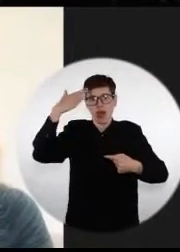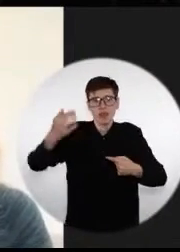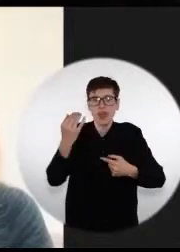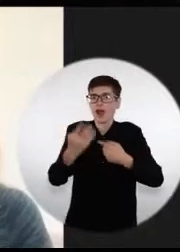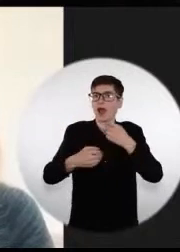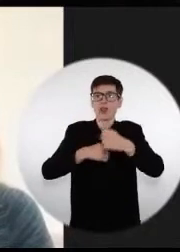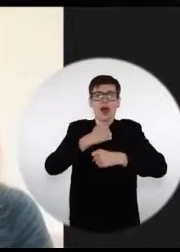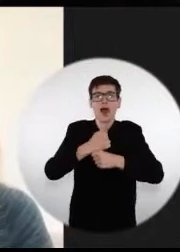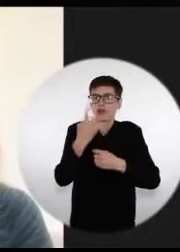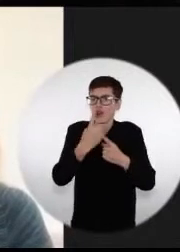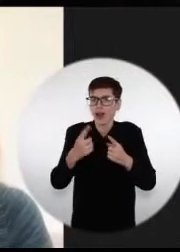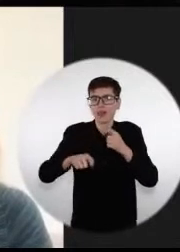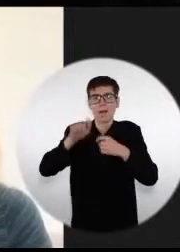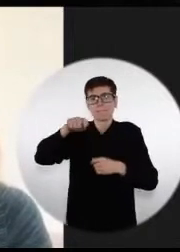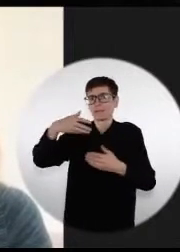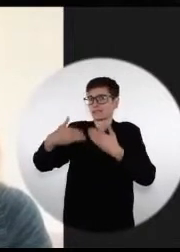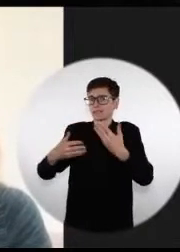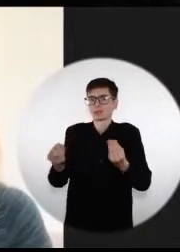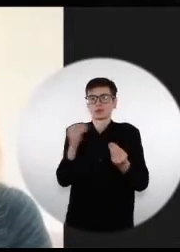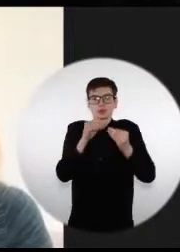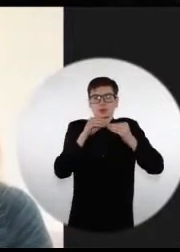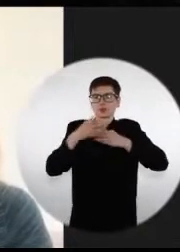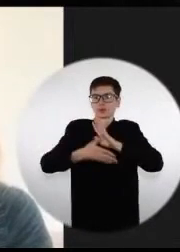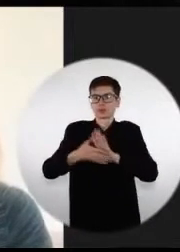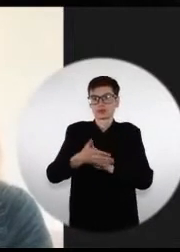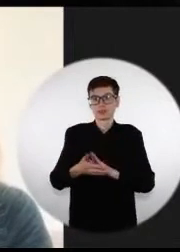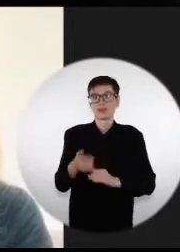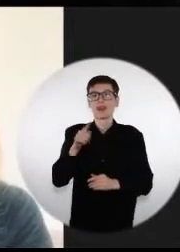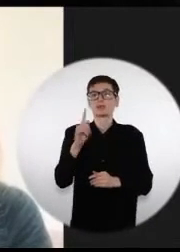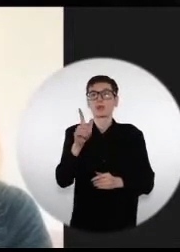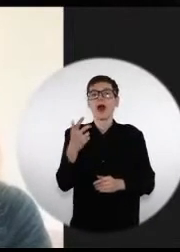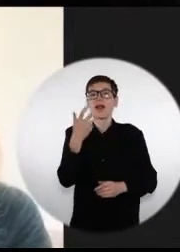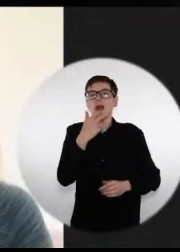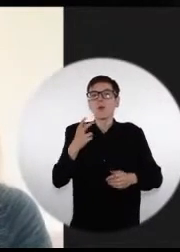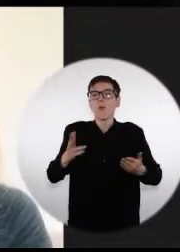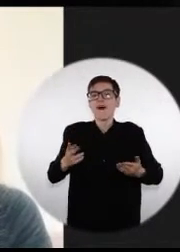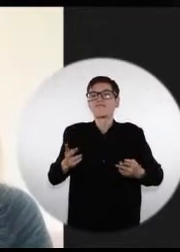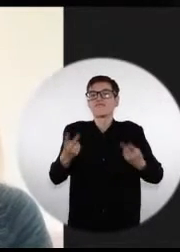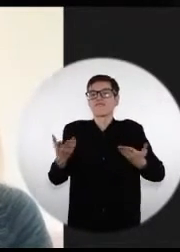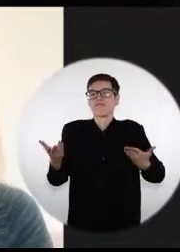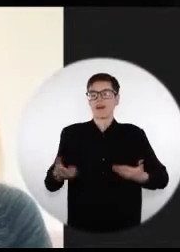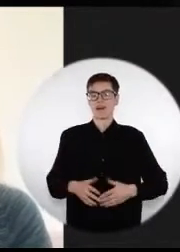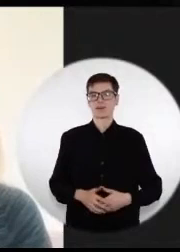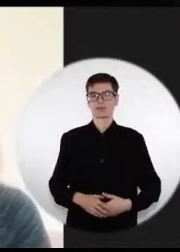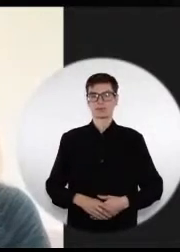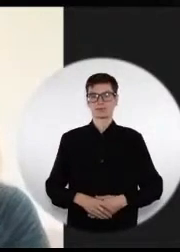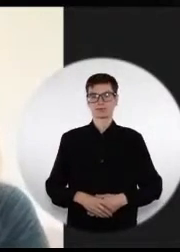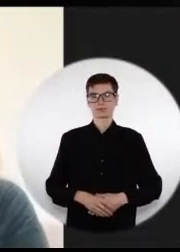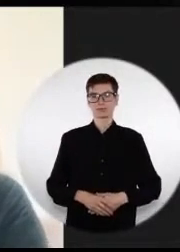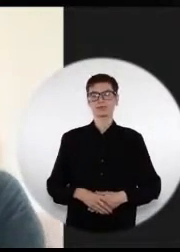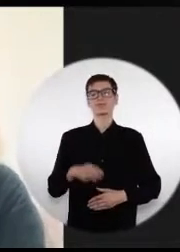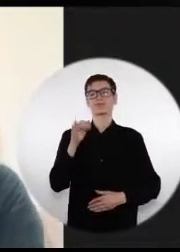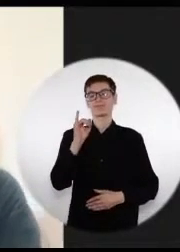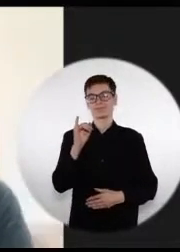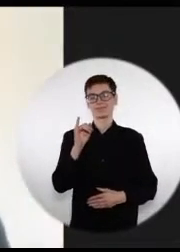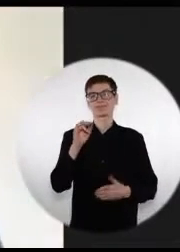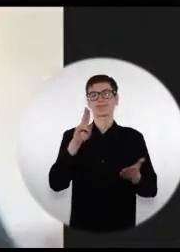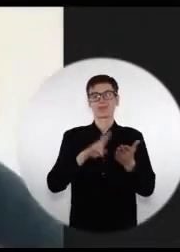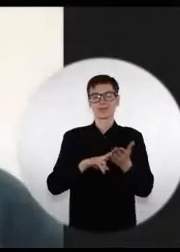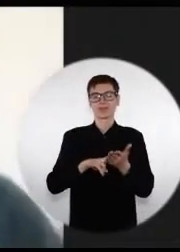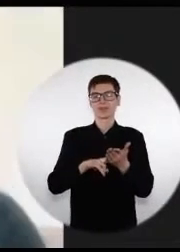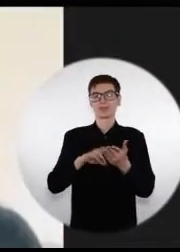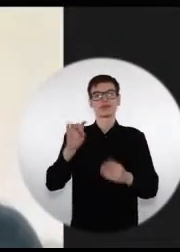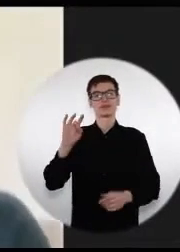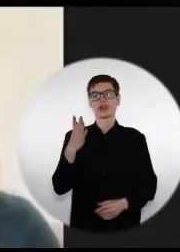plástica que va cambiando y se van sumando nuevas nuevas señas cada año cada mes cada día para una lengua